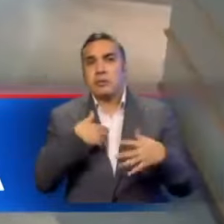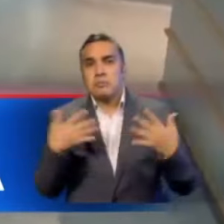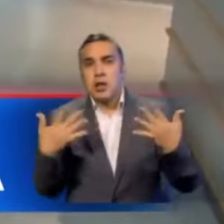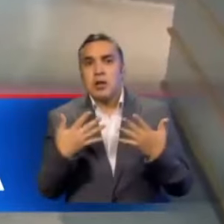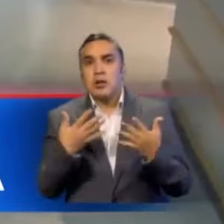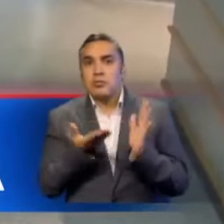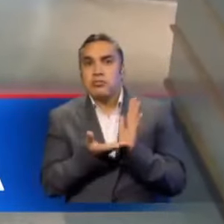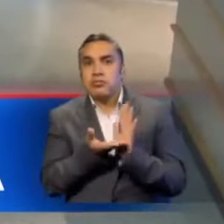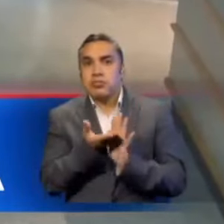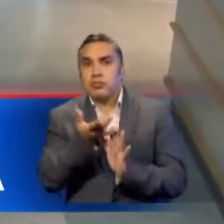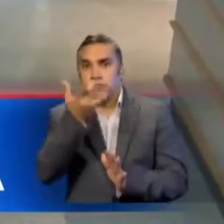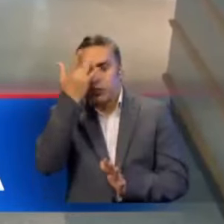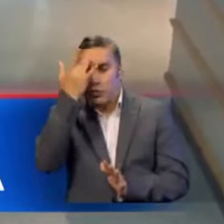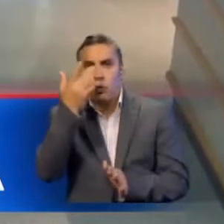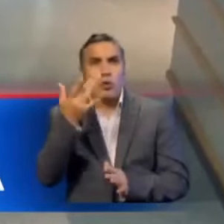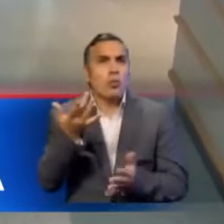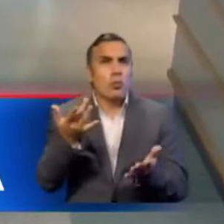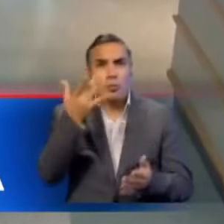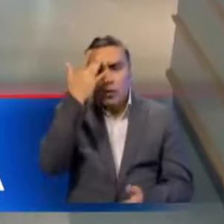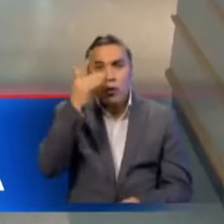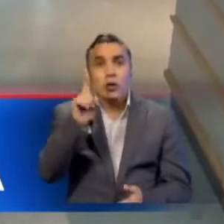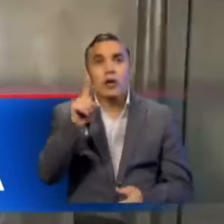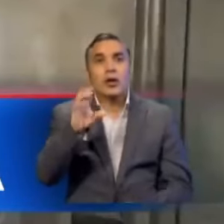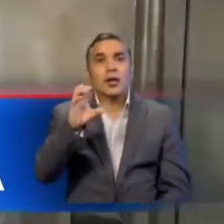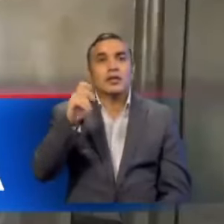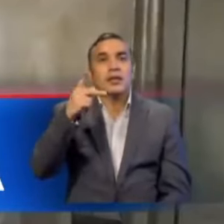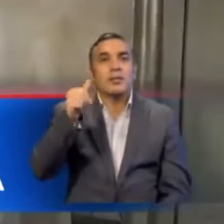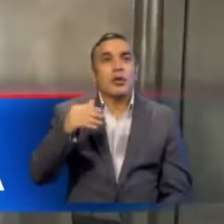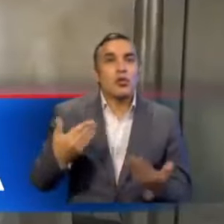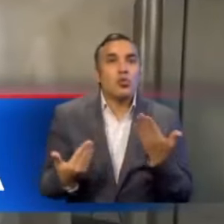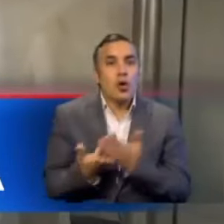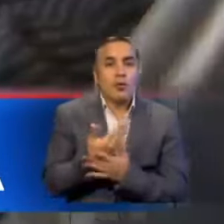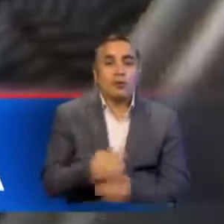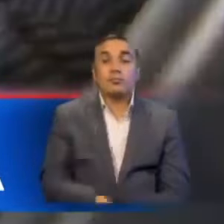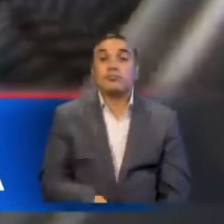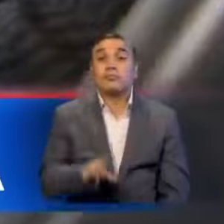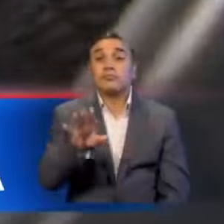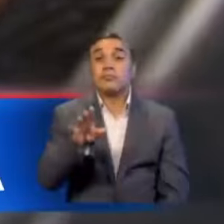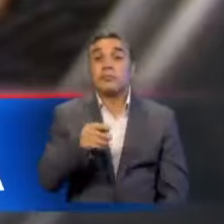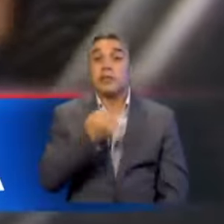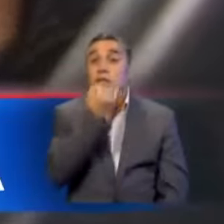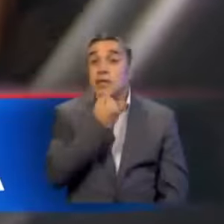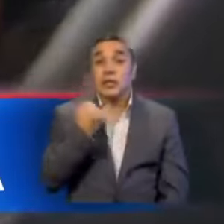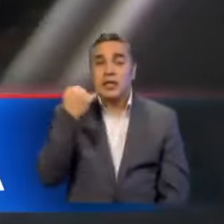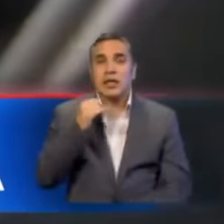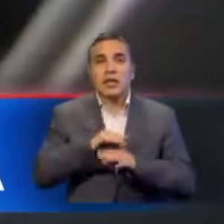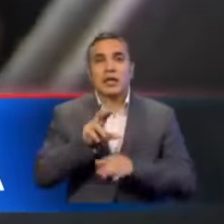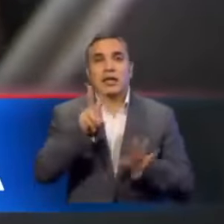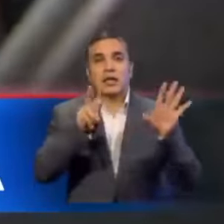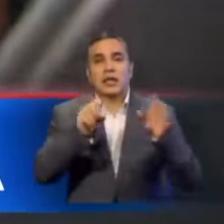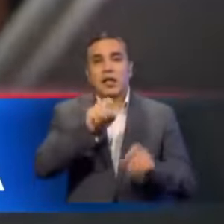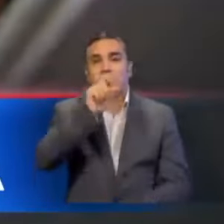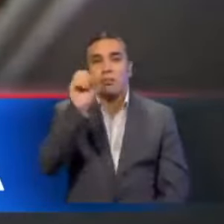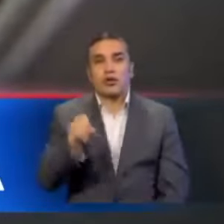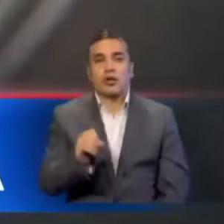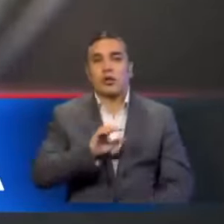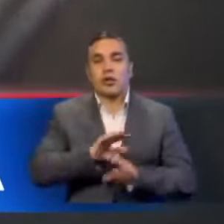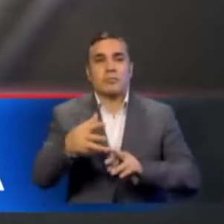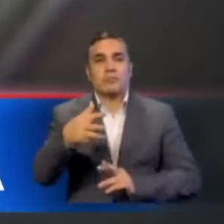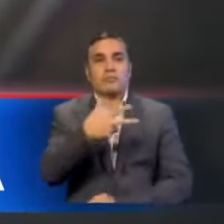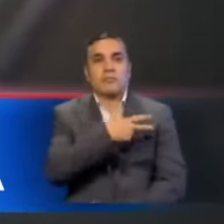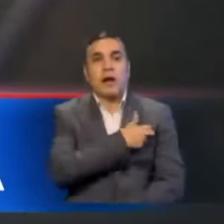epidémica causada por la propagación de la cepa británica. Por su parte, Israel ya vacunó a más del 70% de su población mayor de